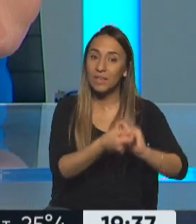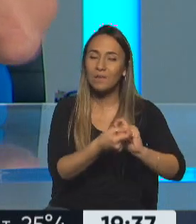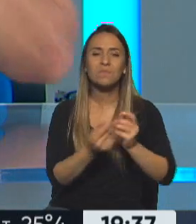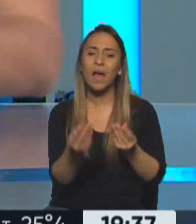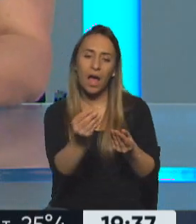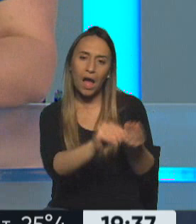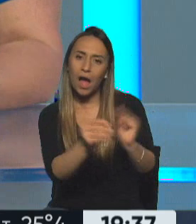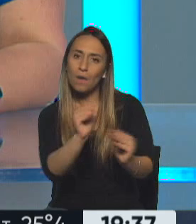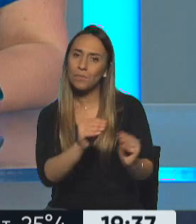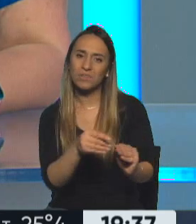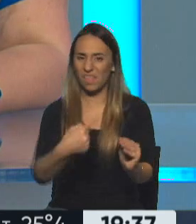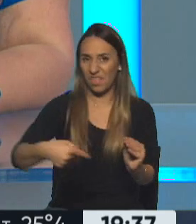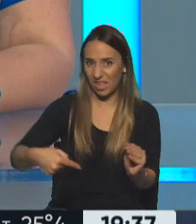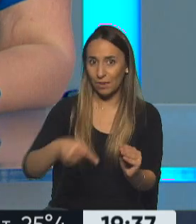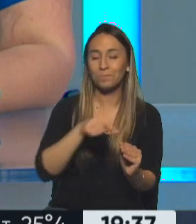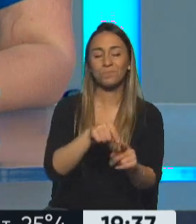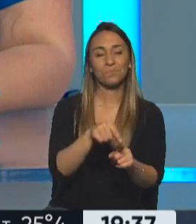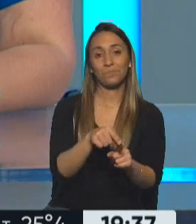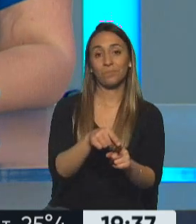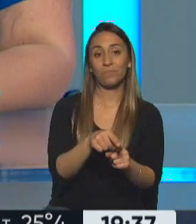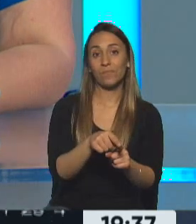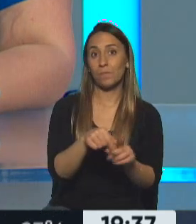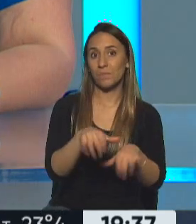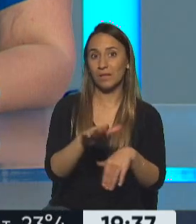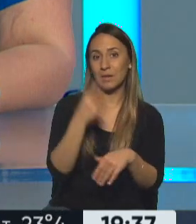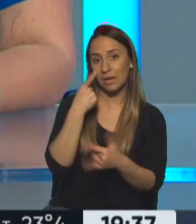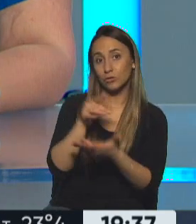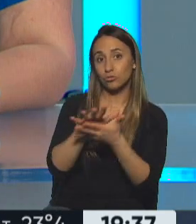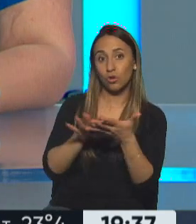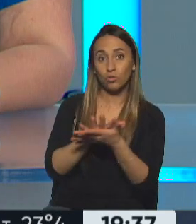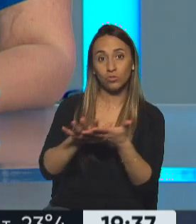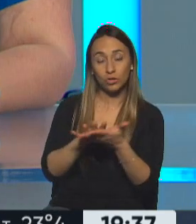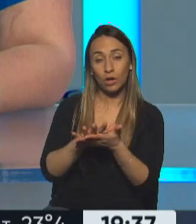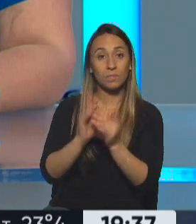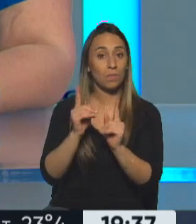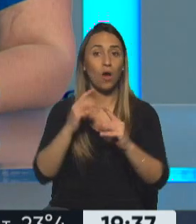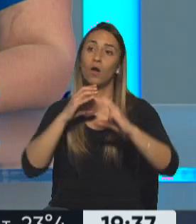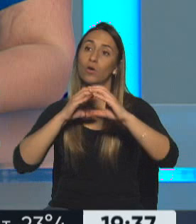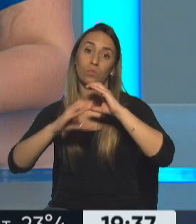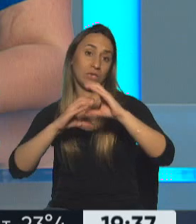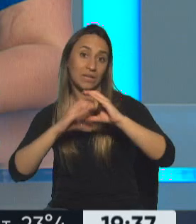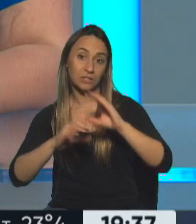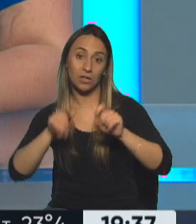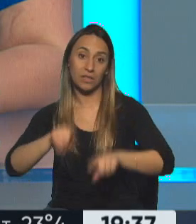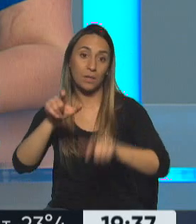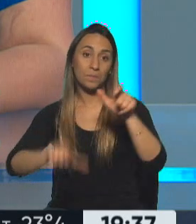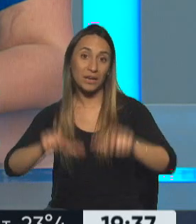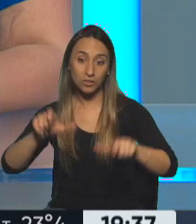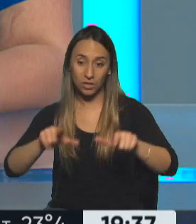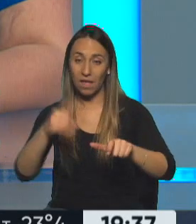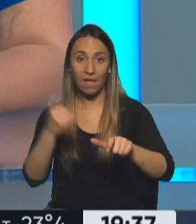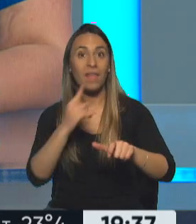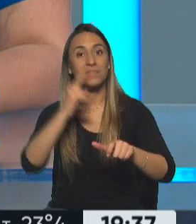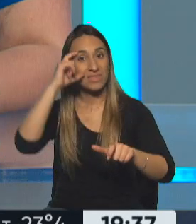cuenta sobre todo poder solucionar esto que hablábamos recién, que la comunicación de las personas con TEA sea a través